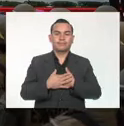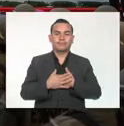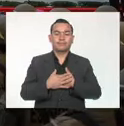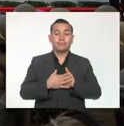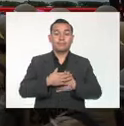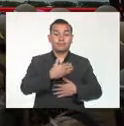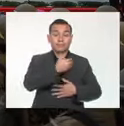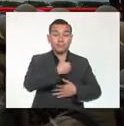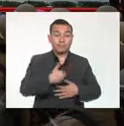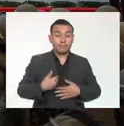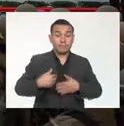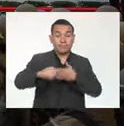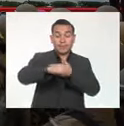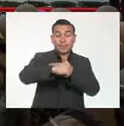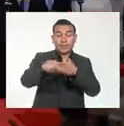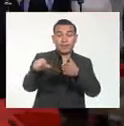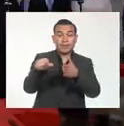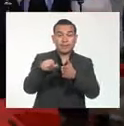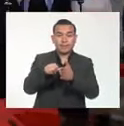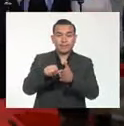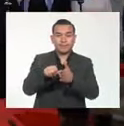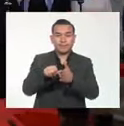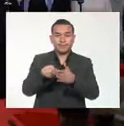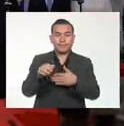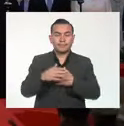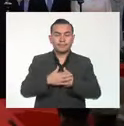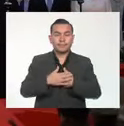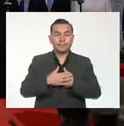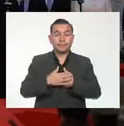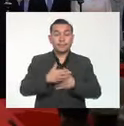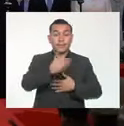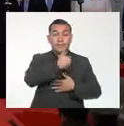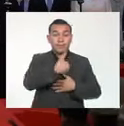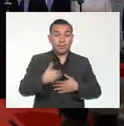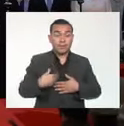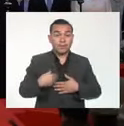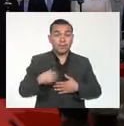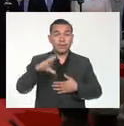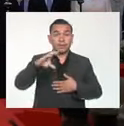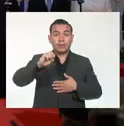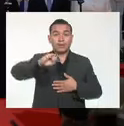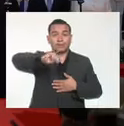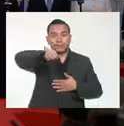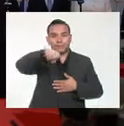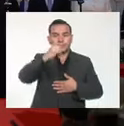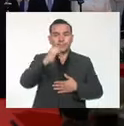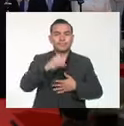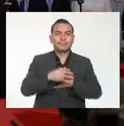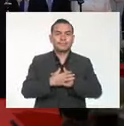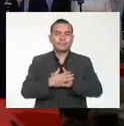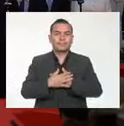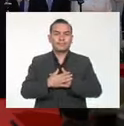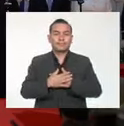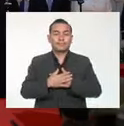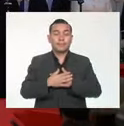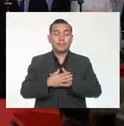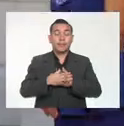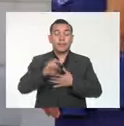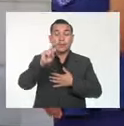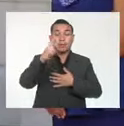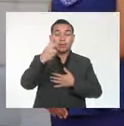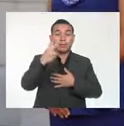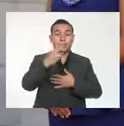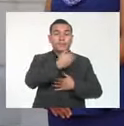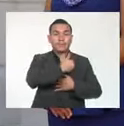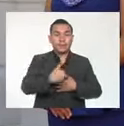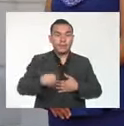Señor Presidente de la Asamblea Legislativa, señor Presidente de la Corte Suprema de Justicia, señor Vicepresidente